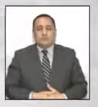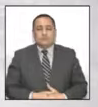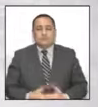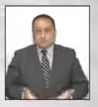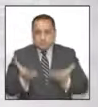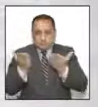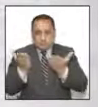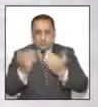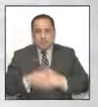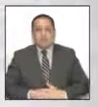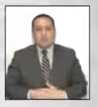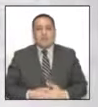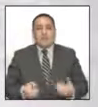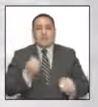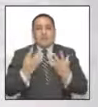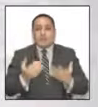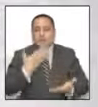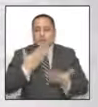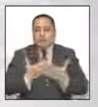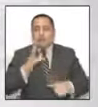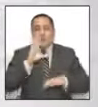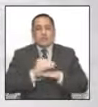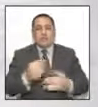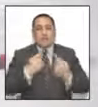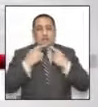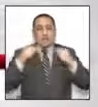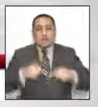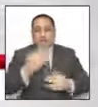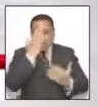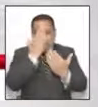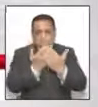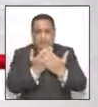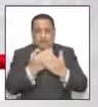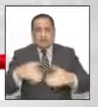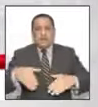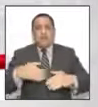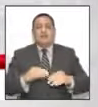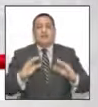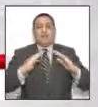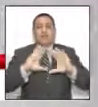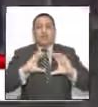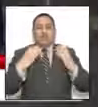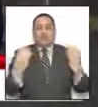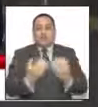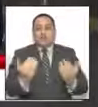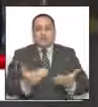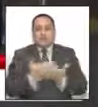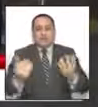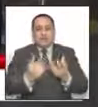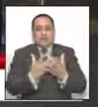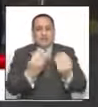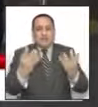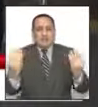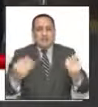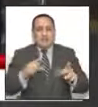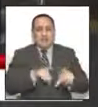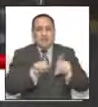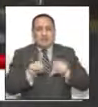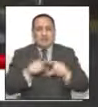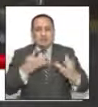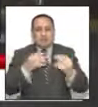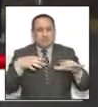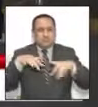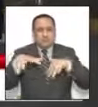Adelante, Harumi. Así es, Claudia. Nosotros nos encontramos en el frontis de Palacio Legislativo, donde hay bastante, por supuesto,